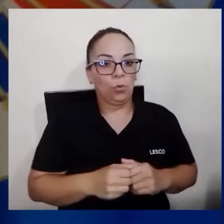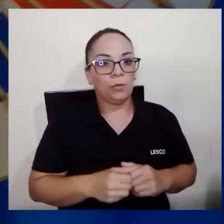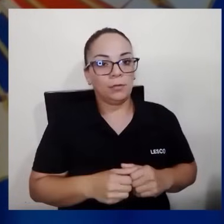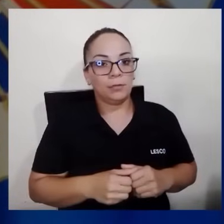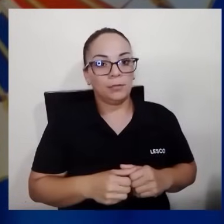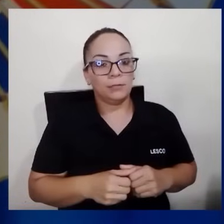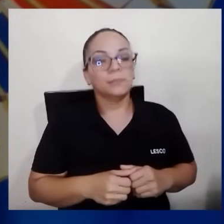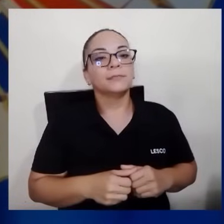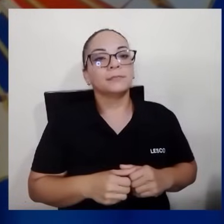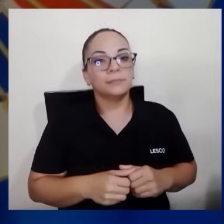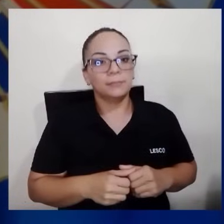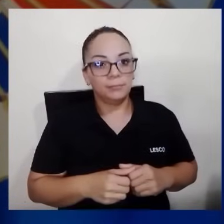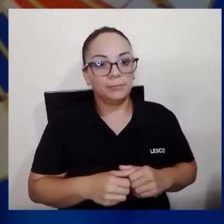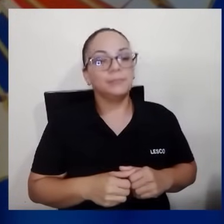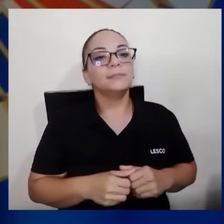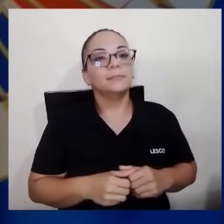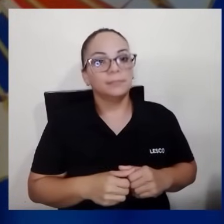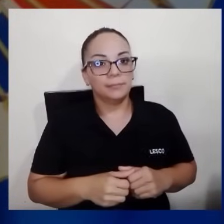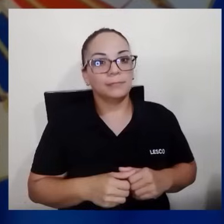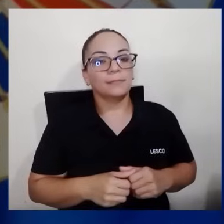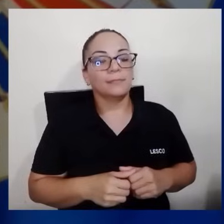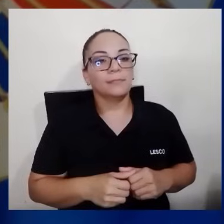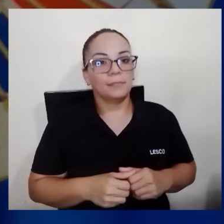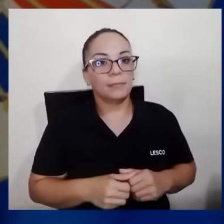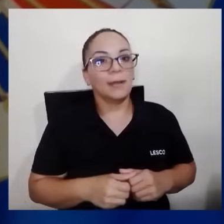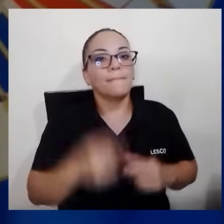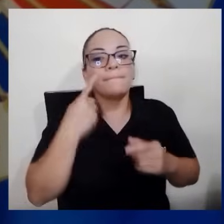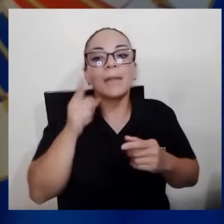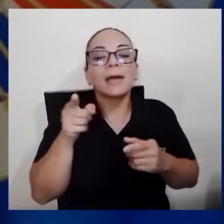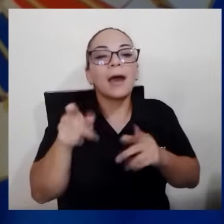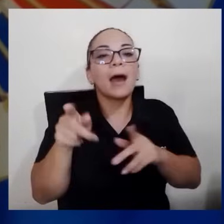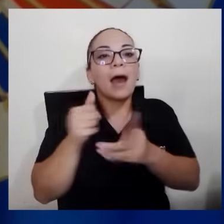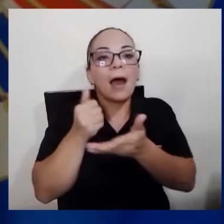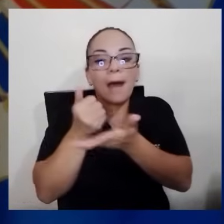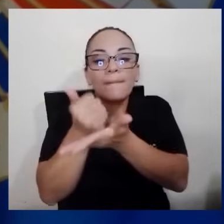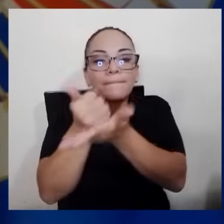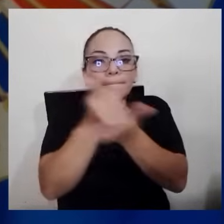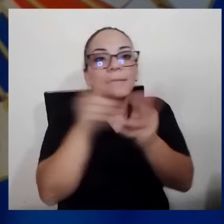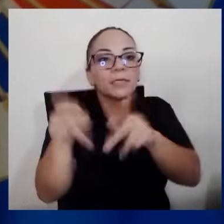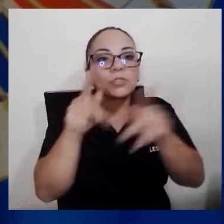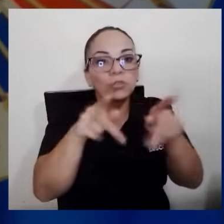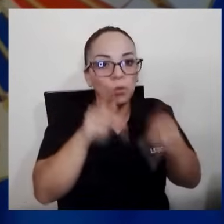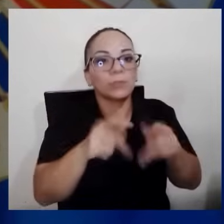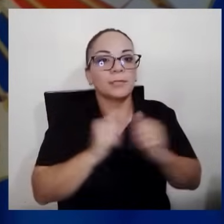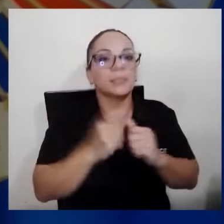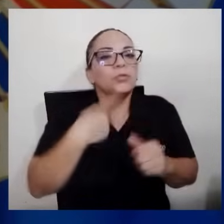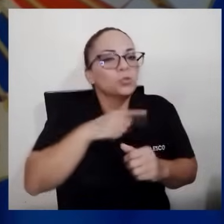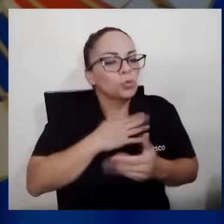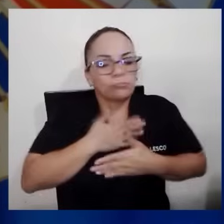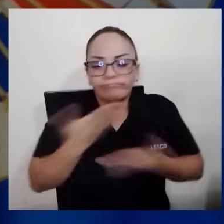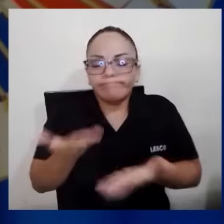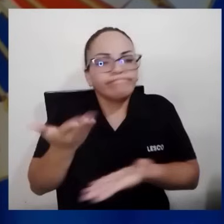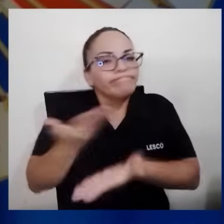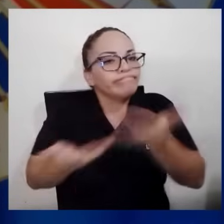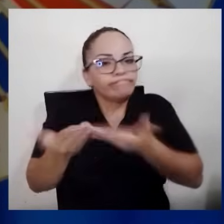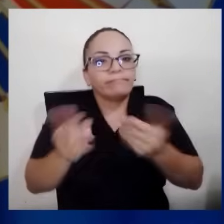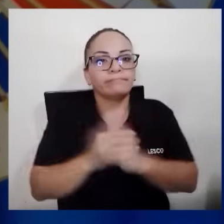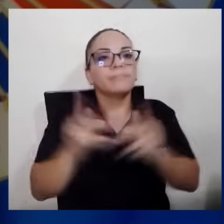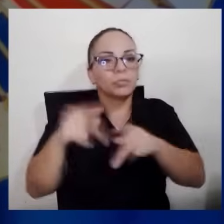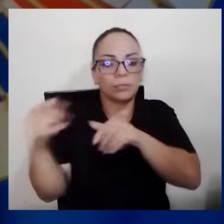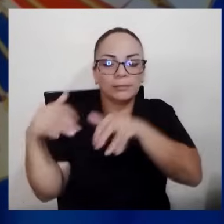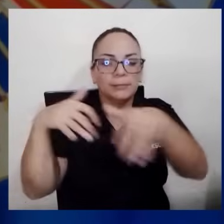atendemos de manera solidaria y humanitaria a estas personas no hacen falta tantos